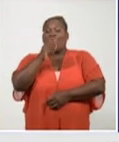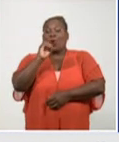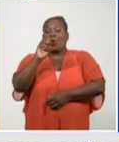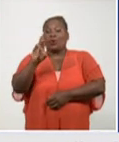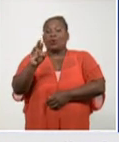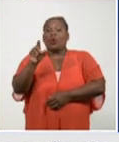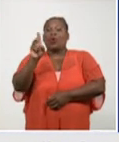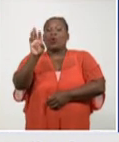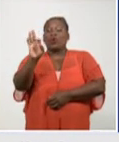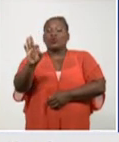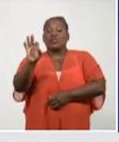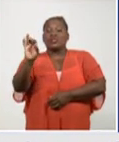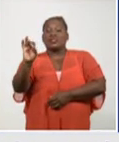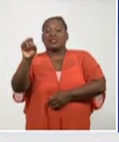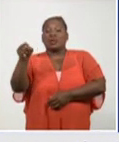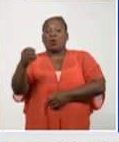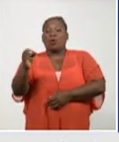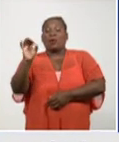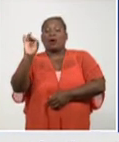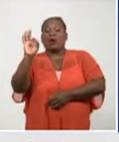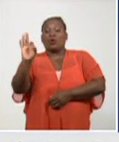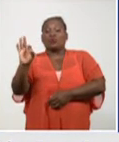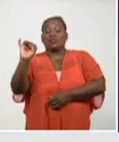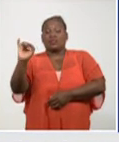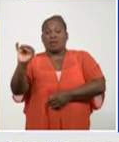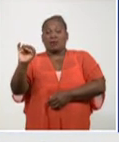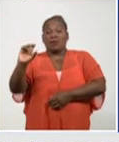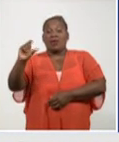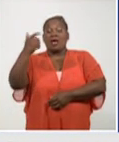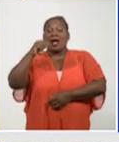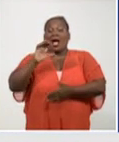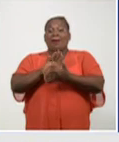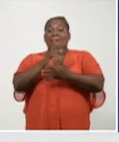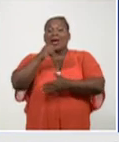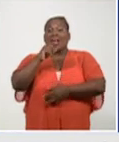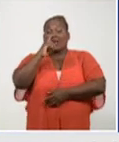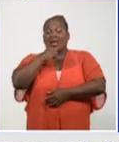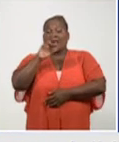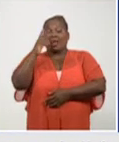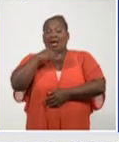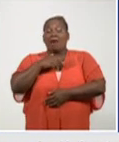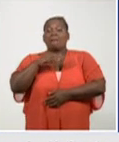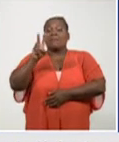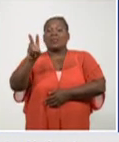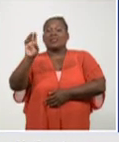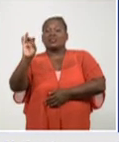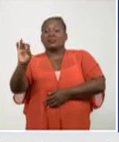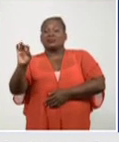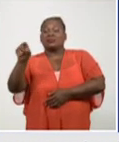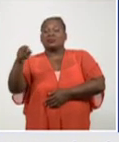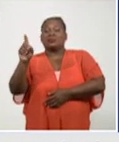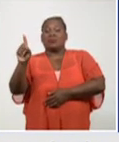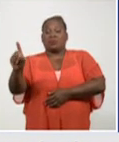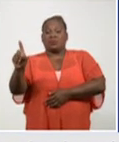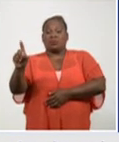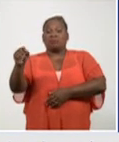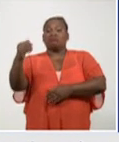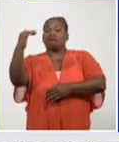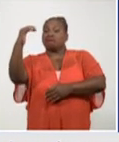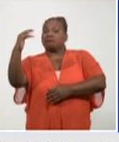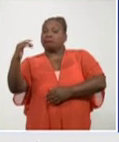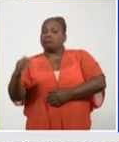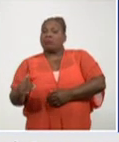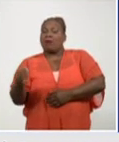87,86 y Caimanera 27,1. El resto de los municipios, Manuel Tames, Maicí,